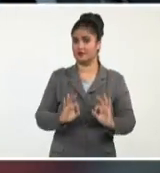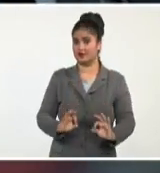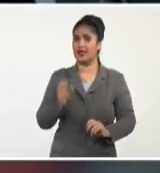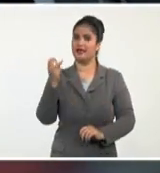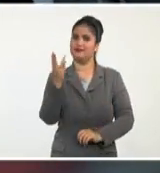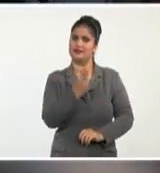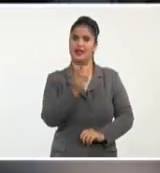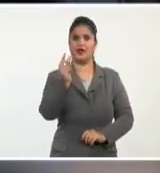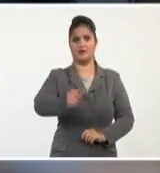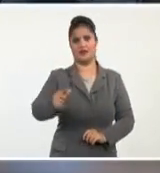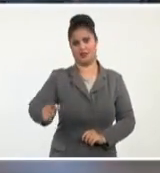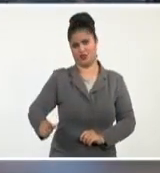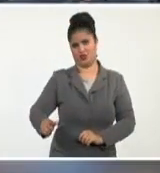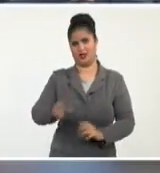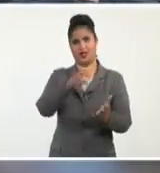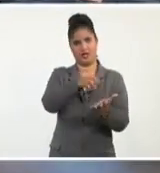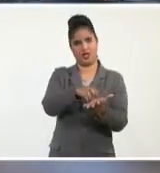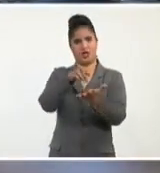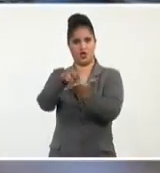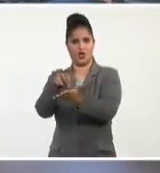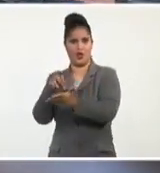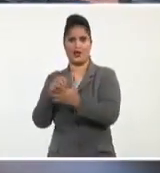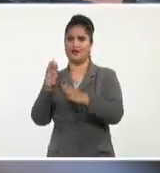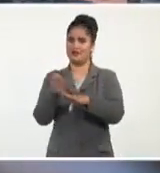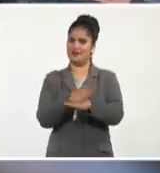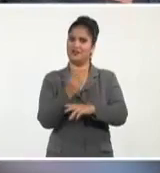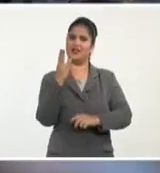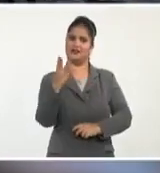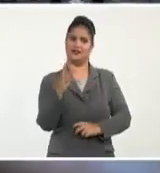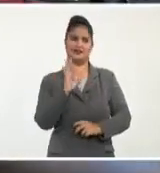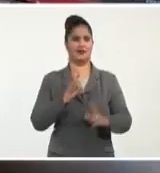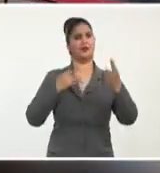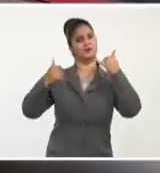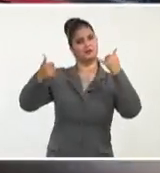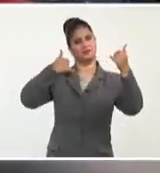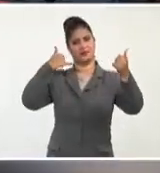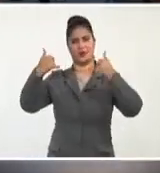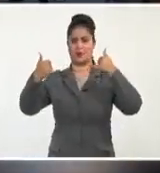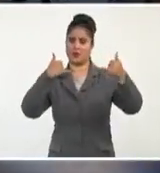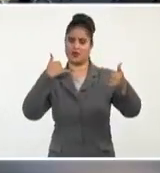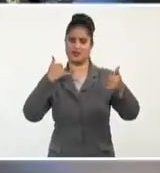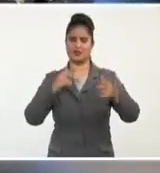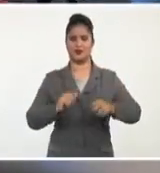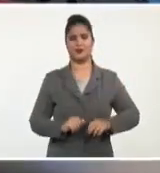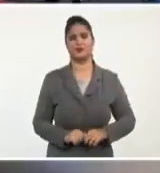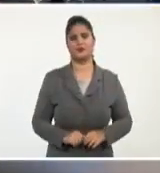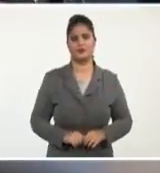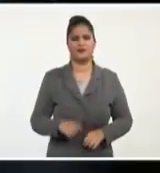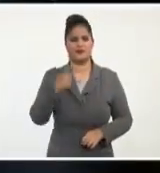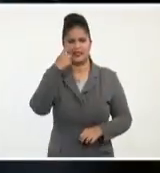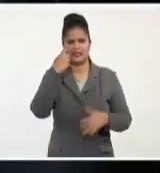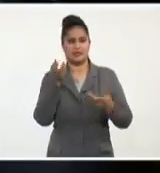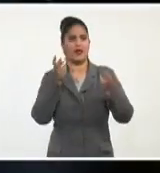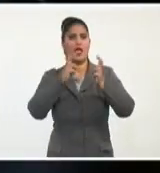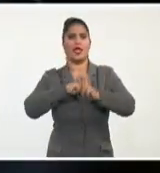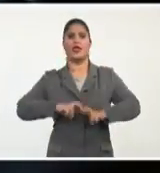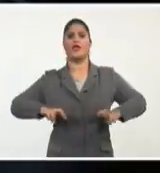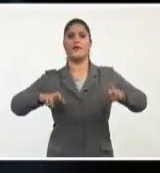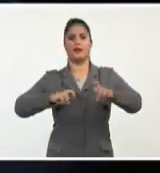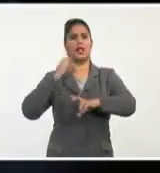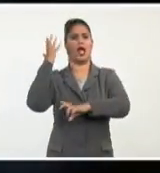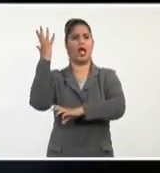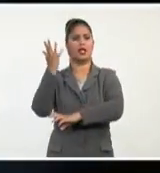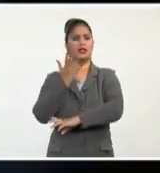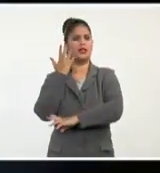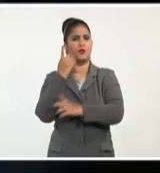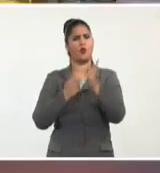macizo Guamuaya. MC-PAZ, CMC, Oscar Charlie. Estoy en la comunidad Centro Cubano 2, por acá